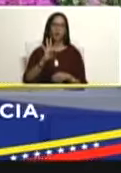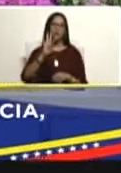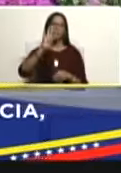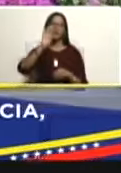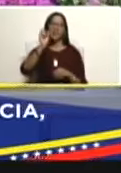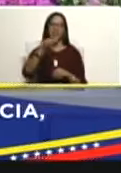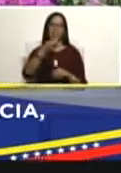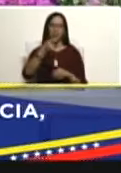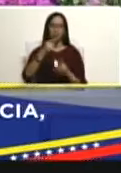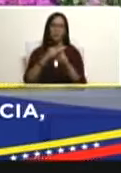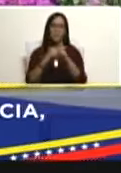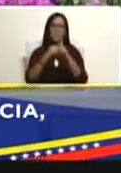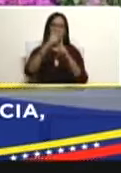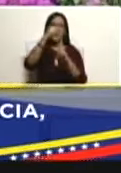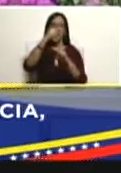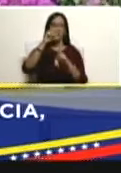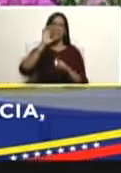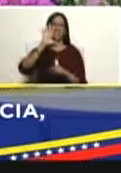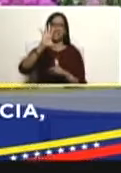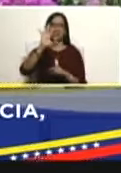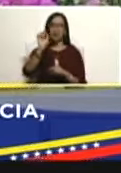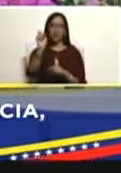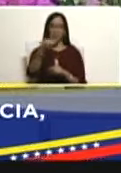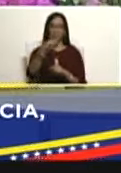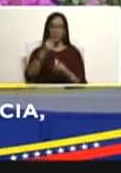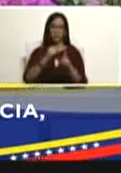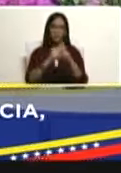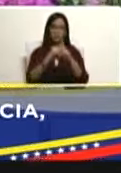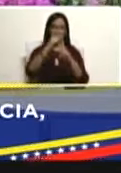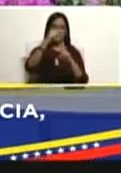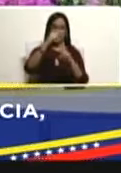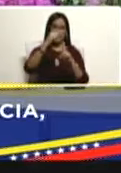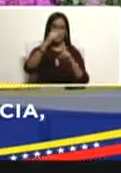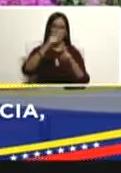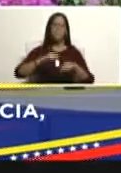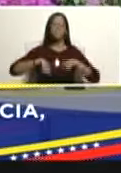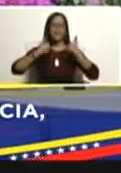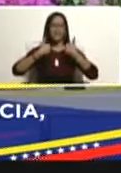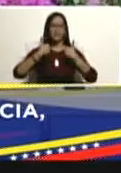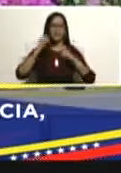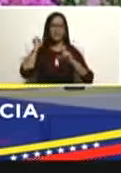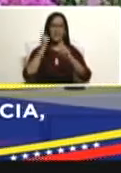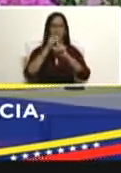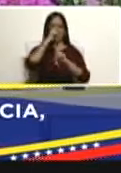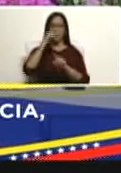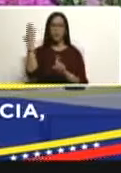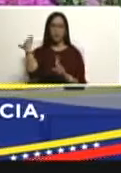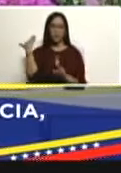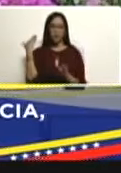más, 5 grados centígrados más desde el año pasado, de manera continua.